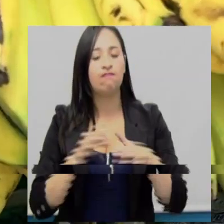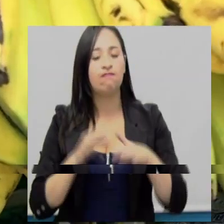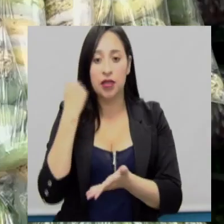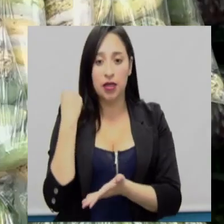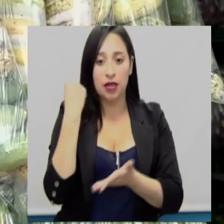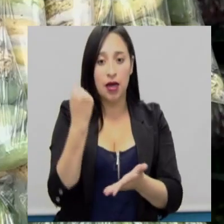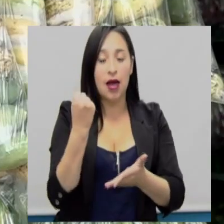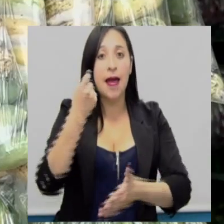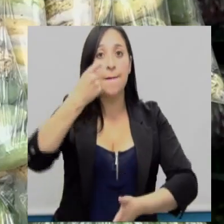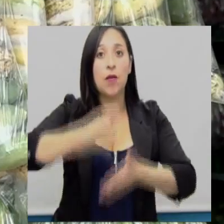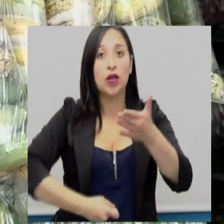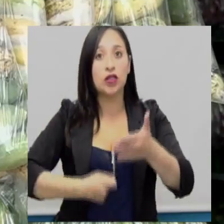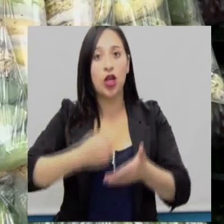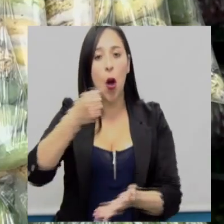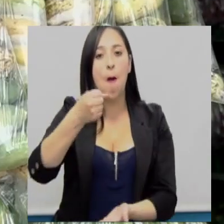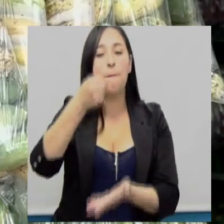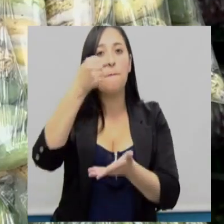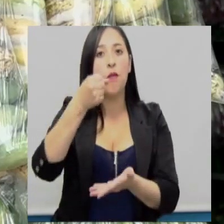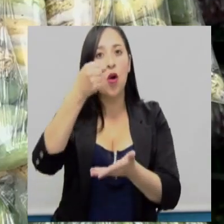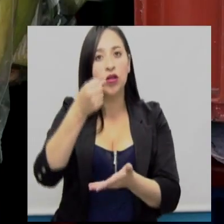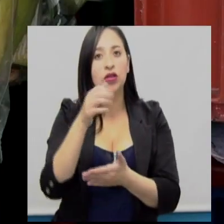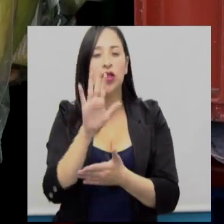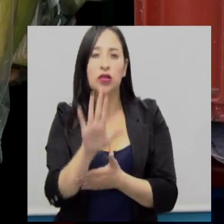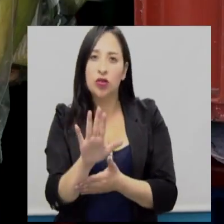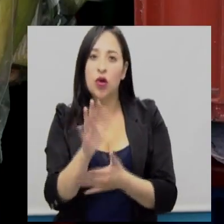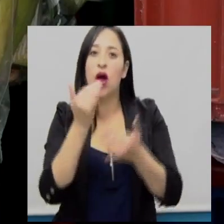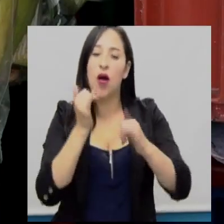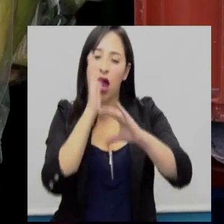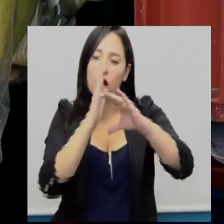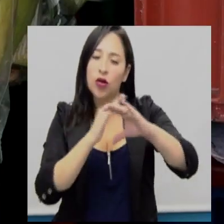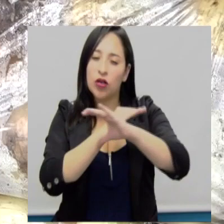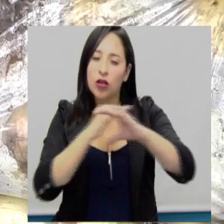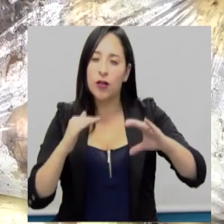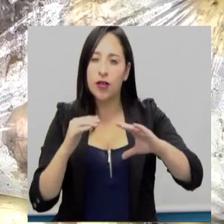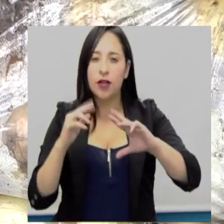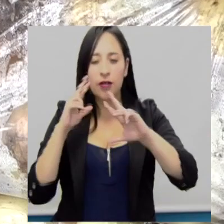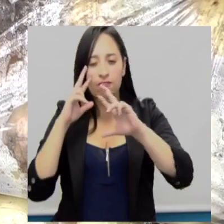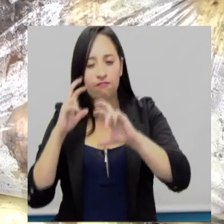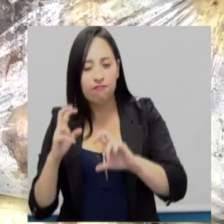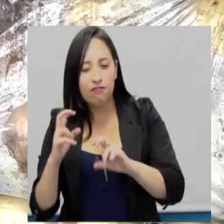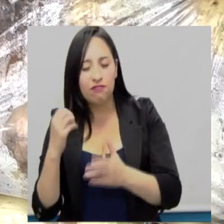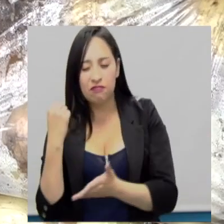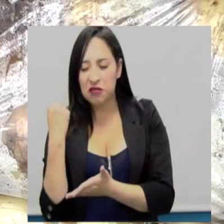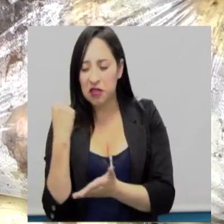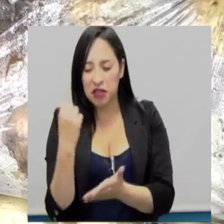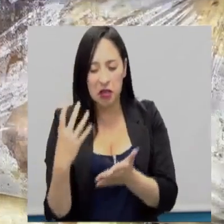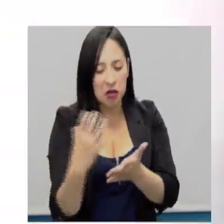impuesto a las bolsas plásticas? La Contraloría indaga por el destino de estos recursos.